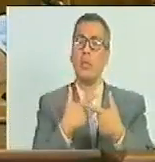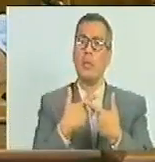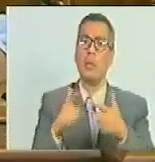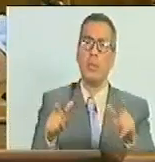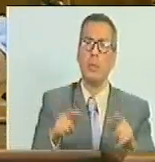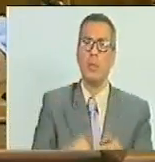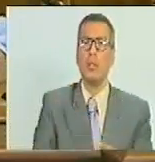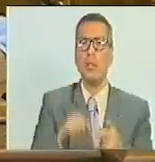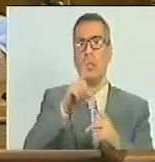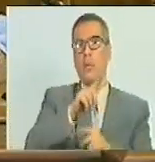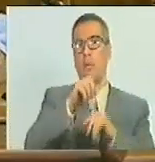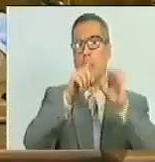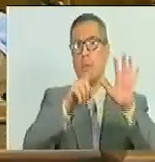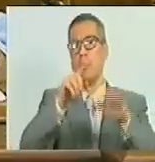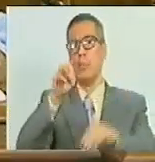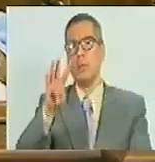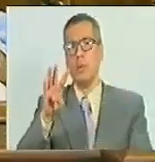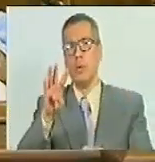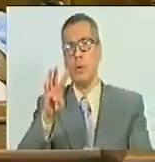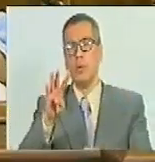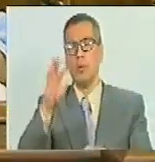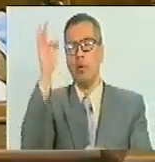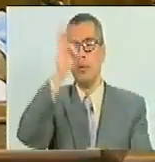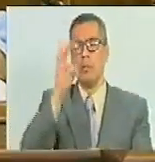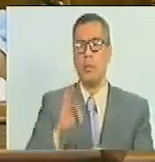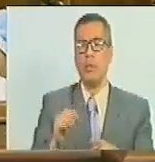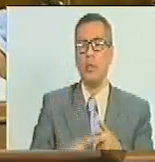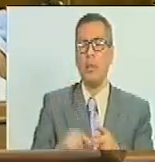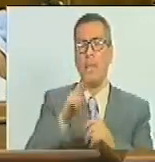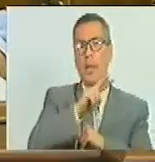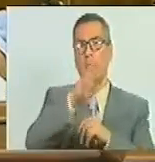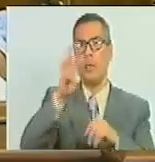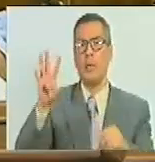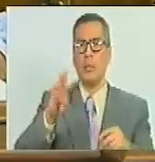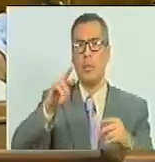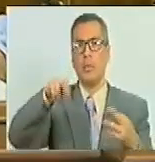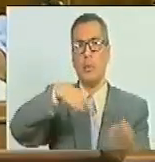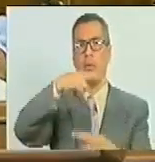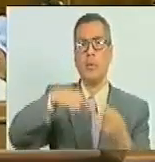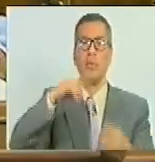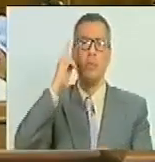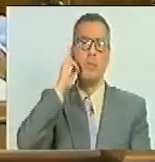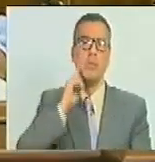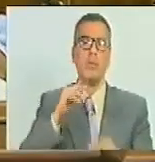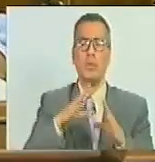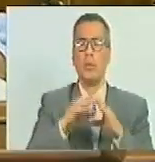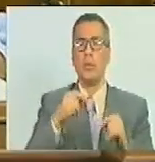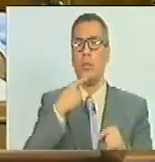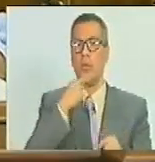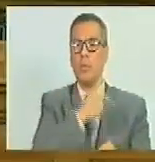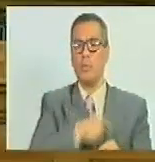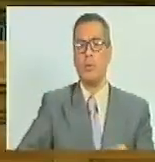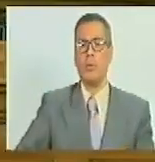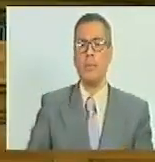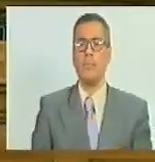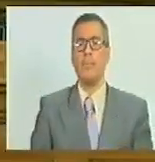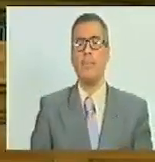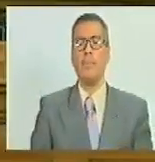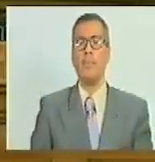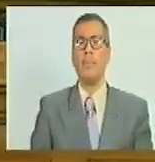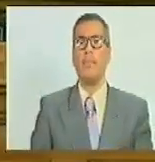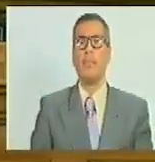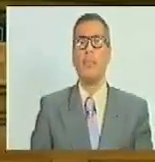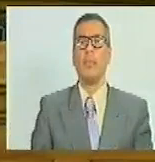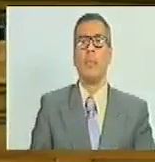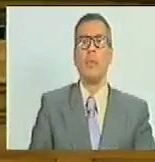Independencia, 164 de la Federación y 24 de la Revolución Bolivariana. Es todo, ciudadano presidente. Una